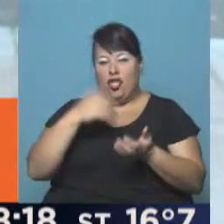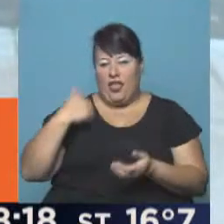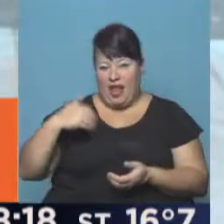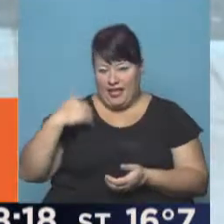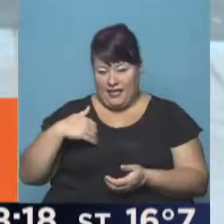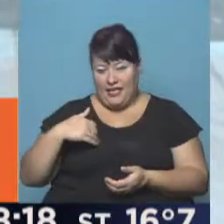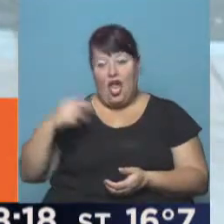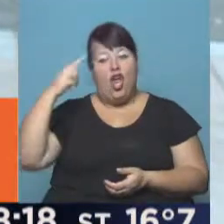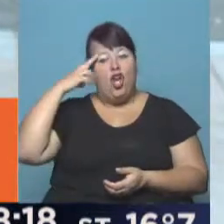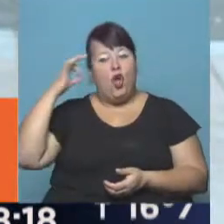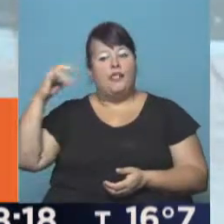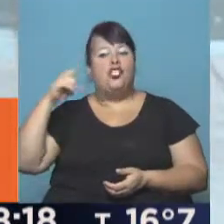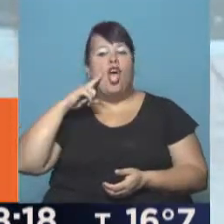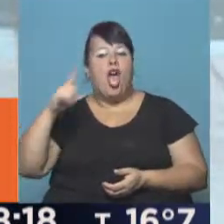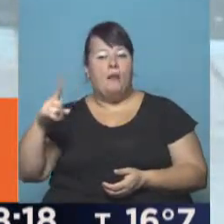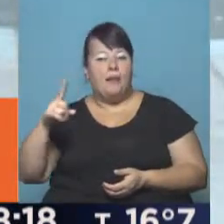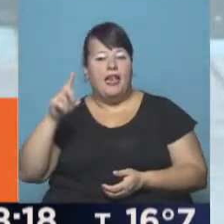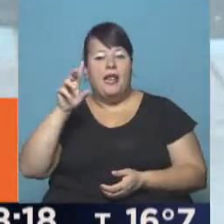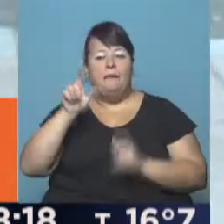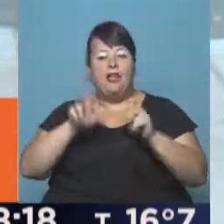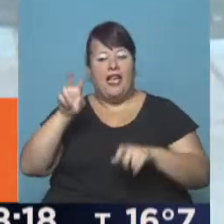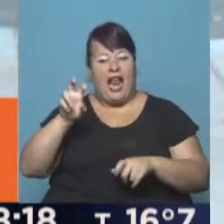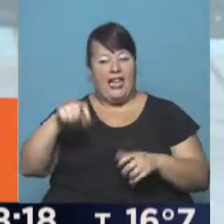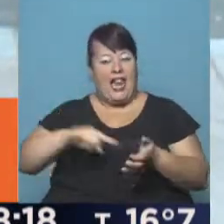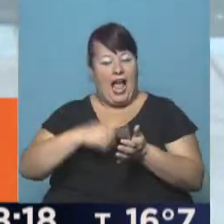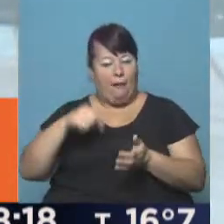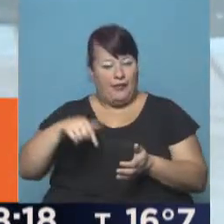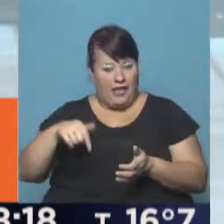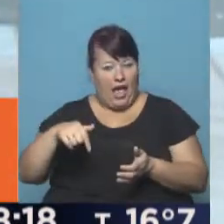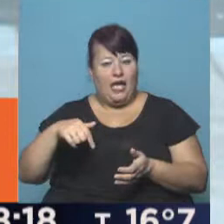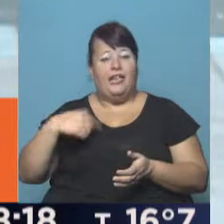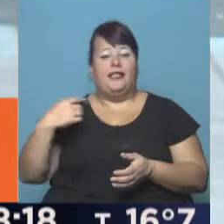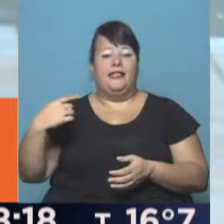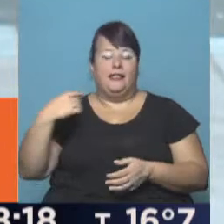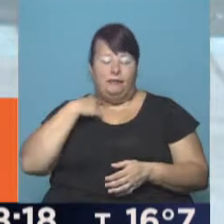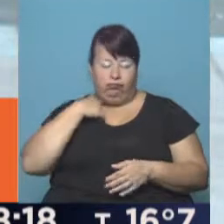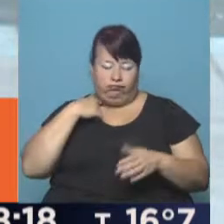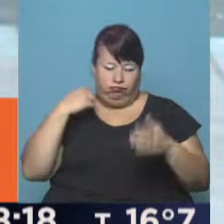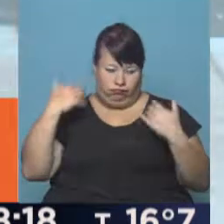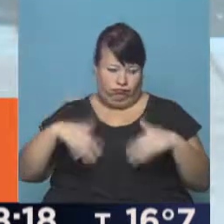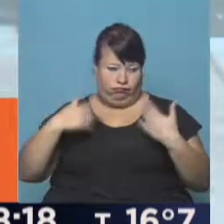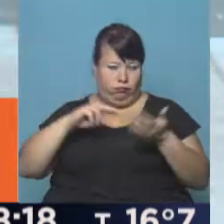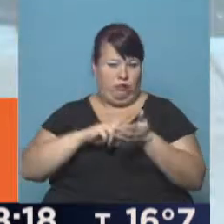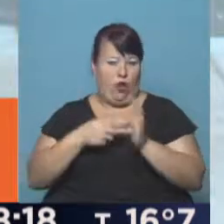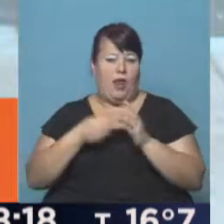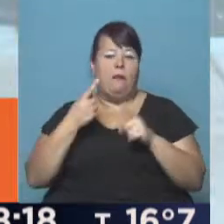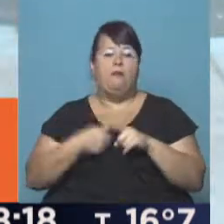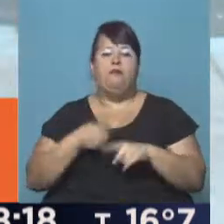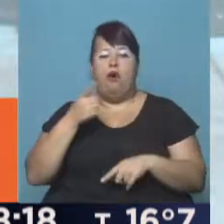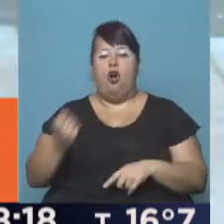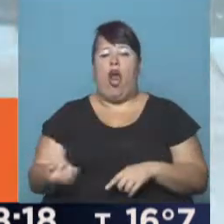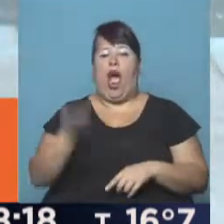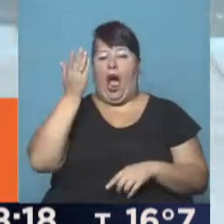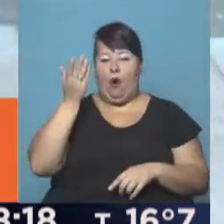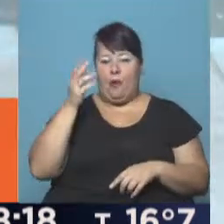900 mil inquilinos en la ciudad de buenos aires- se van a ver fuertemente afectados por este aumento